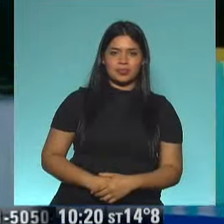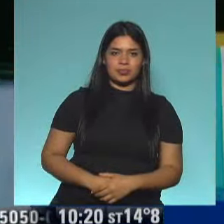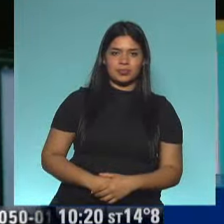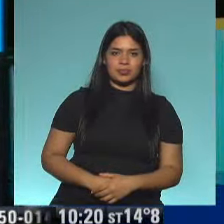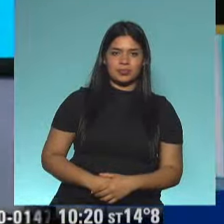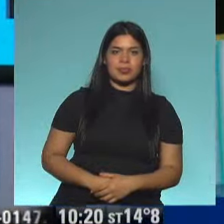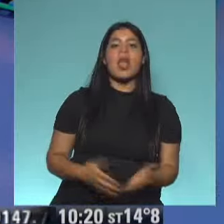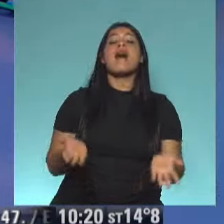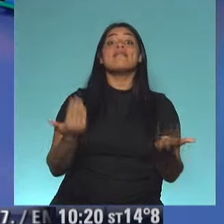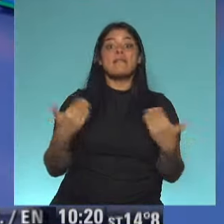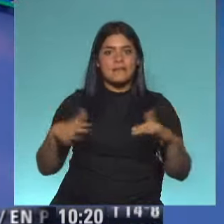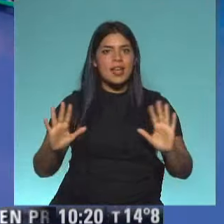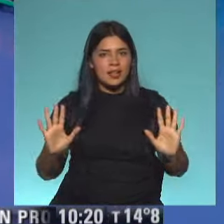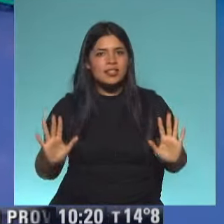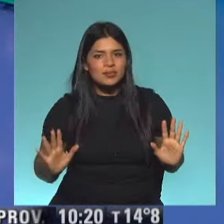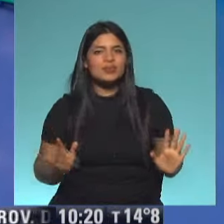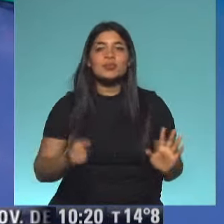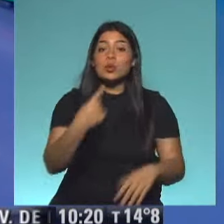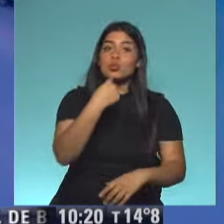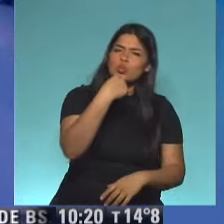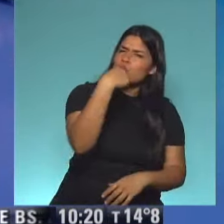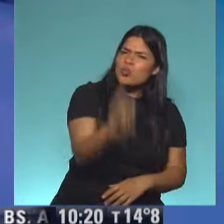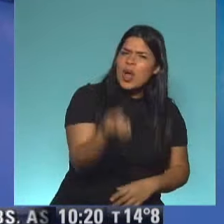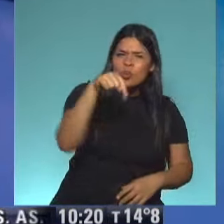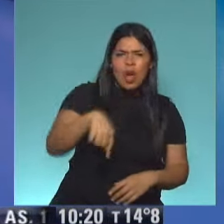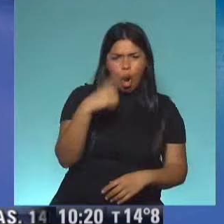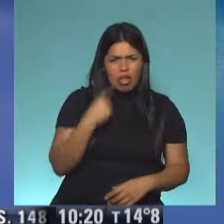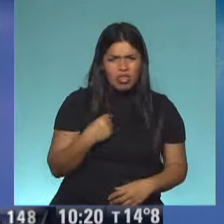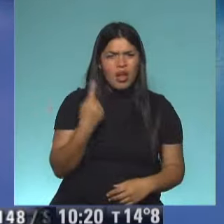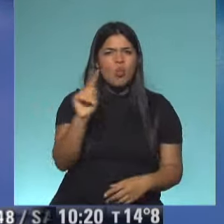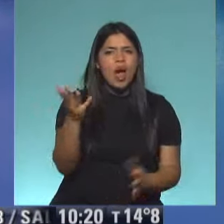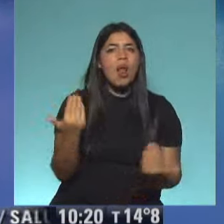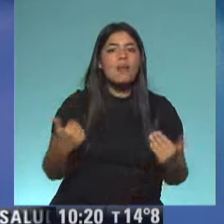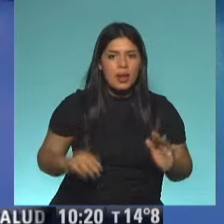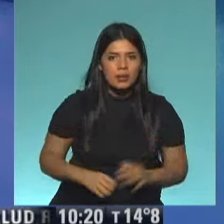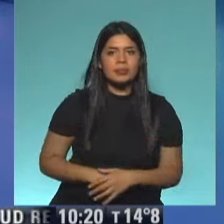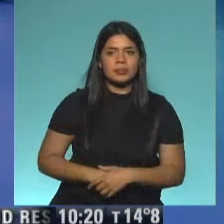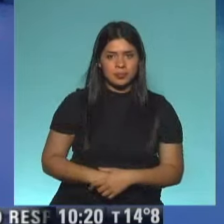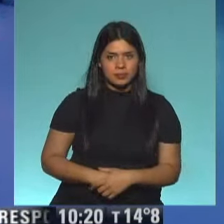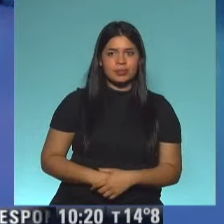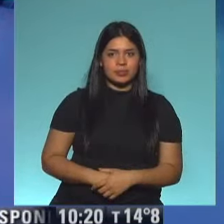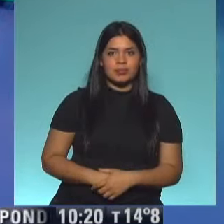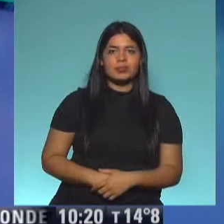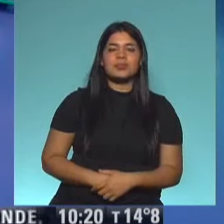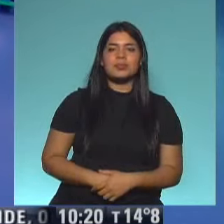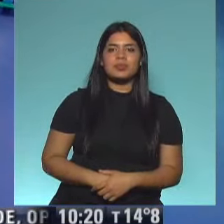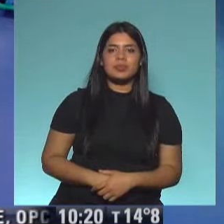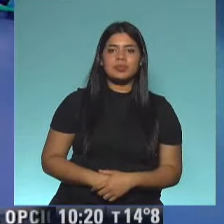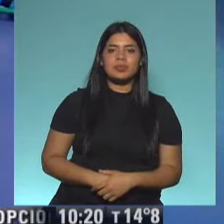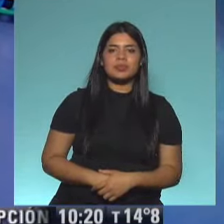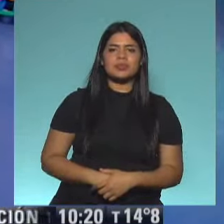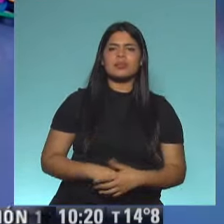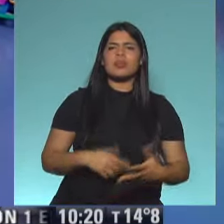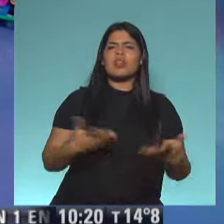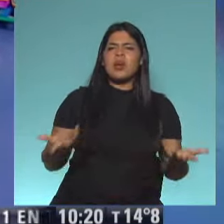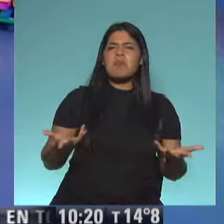A ver. Hermoso. Entonces, la pregunta es... ¿Cuántos mundos se esconde el carnaval? La pregunta de la semana y la pregunta del día. ¿Cómo